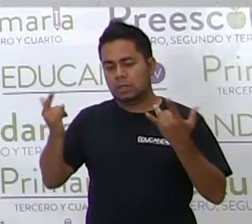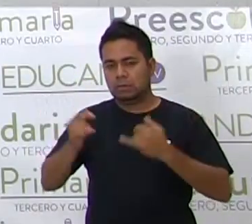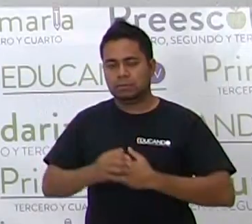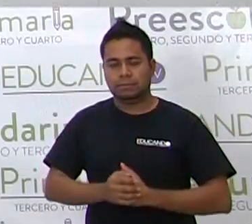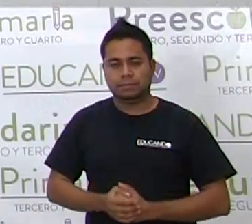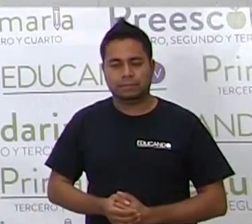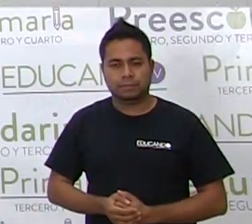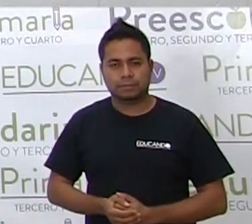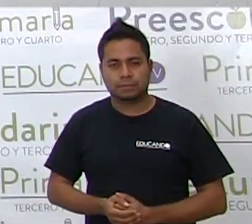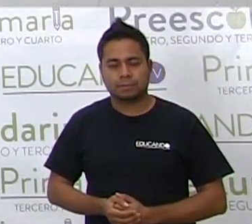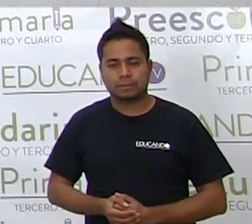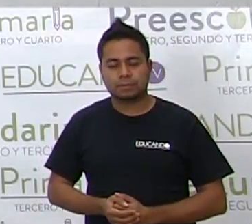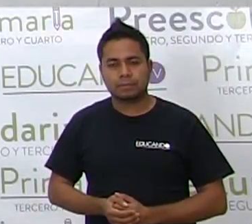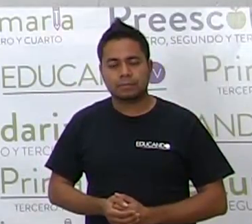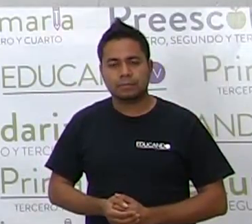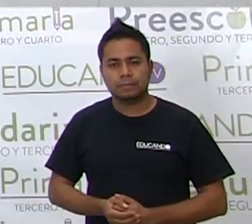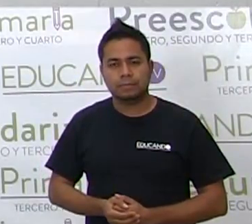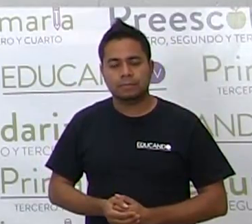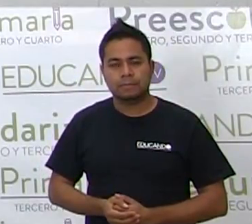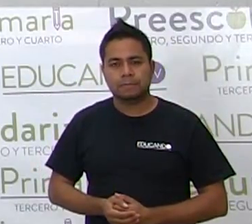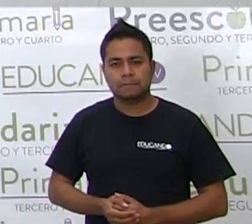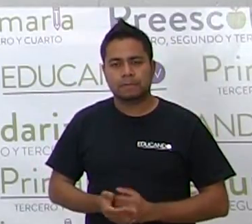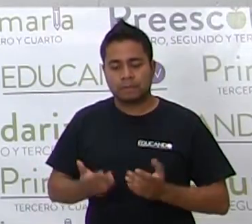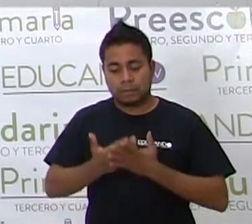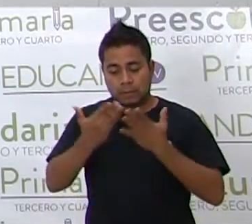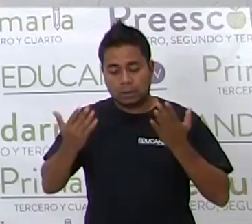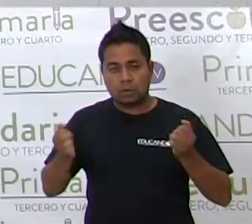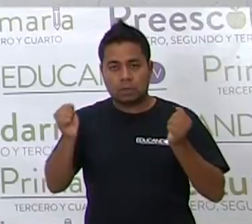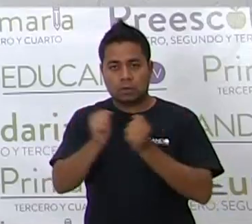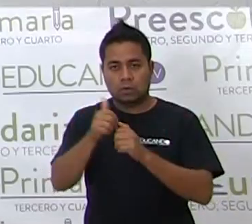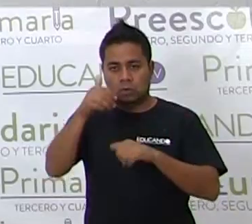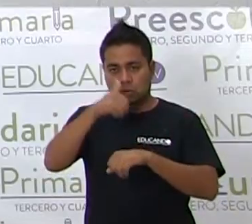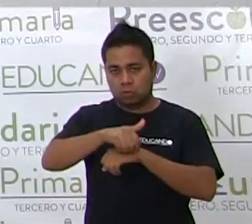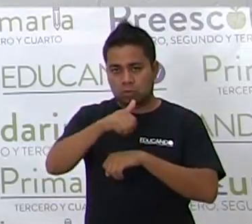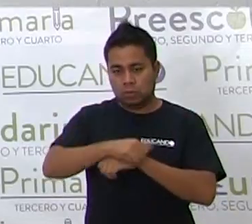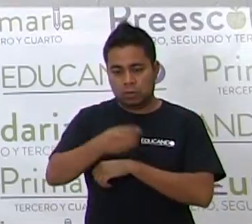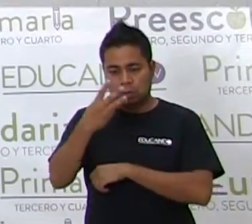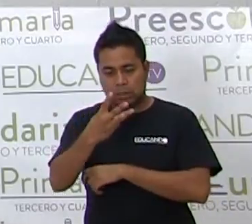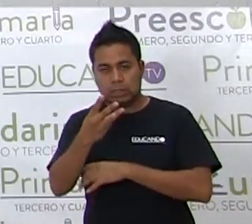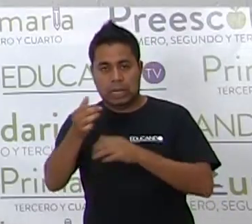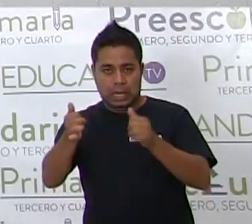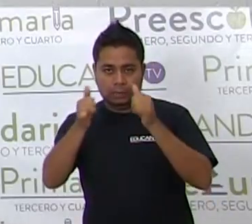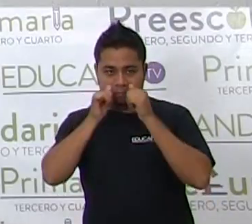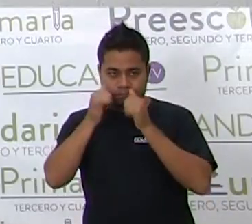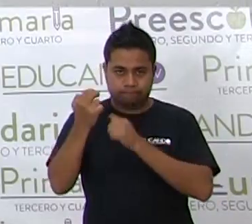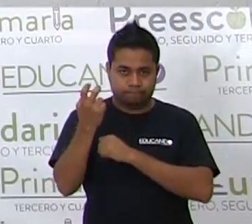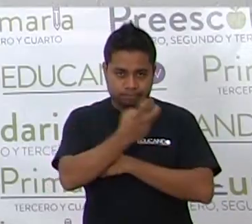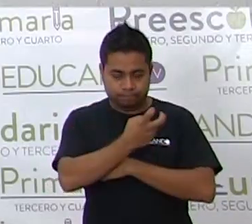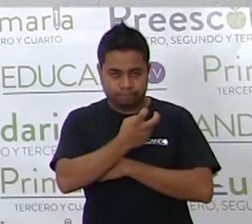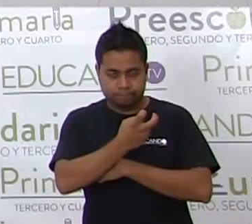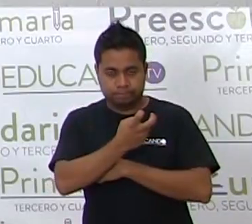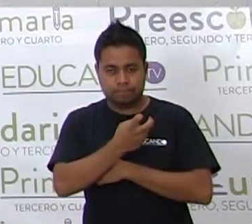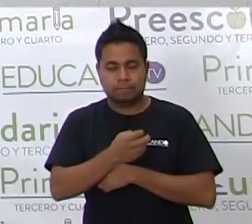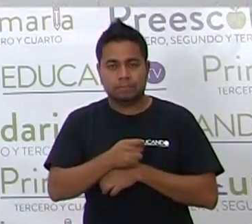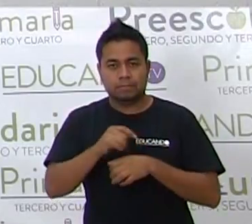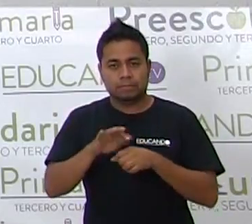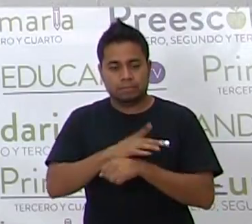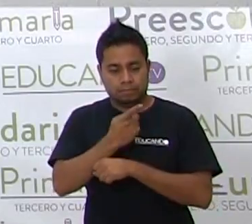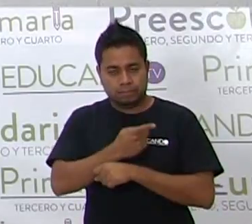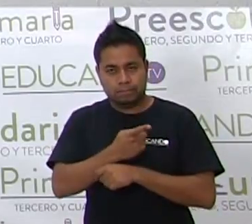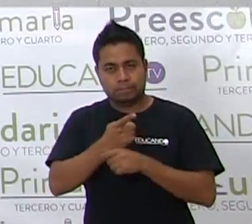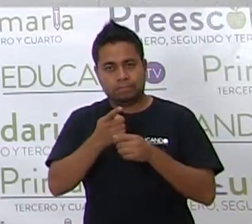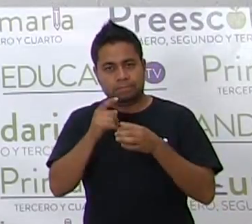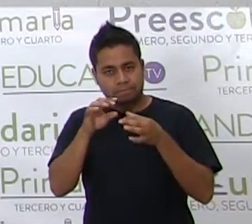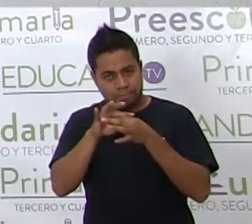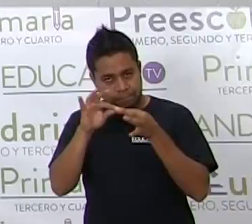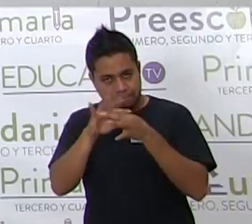pasar con el número 3. Mucha atención en esta parte, porque vamos a hablar sobre